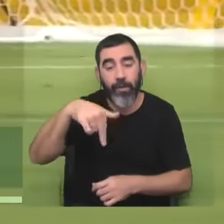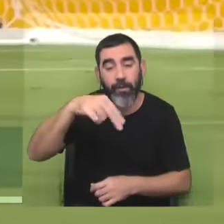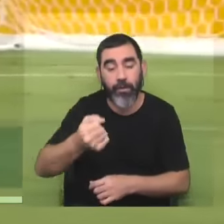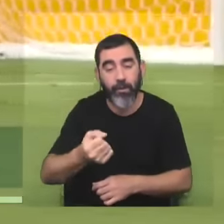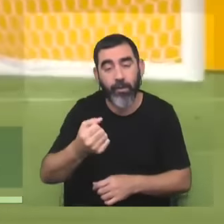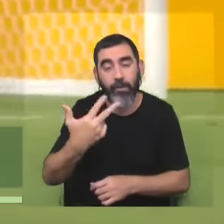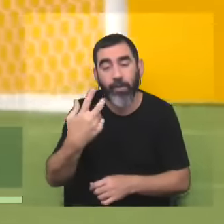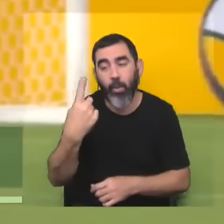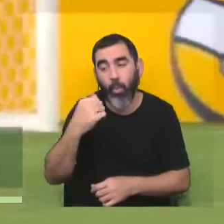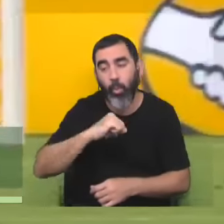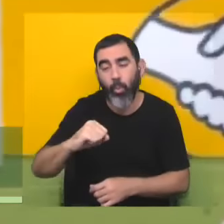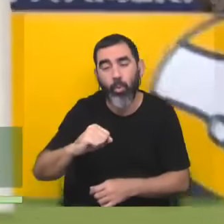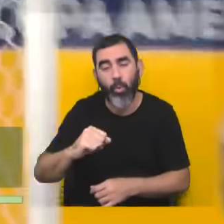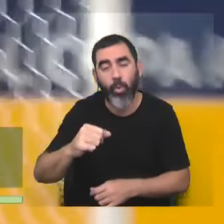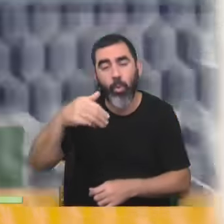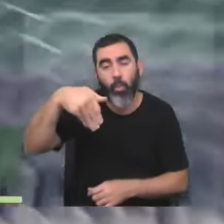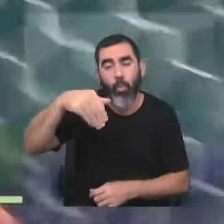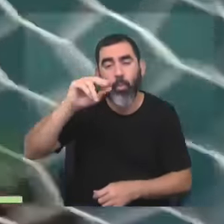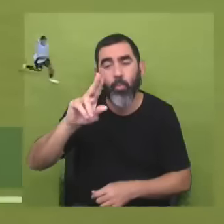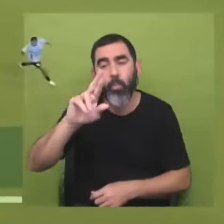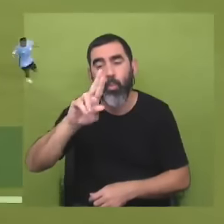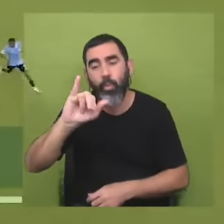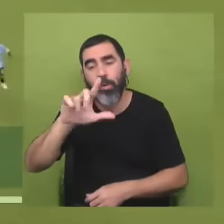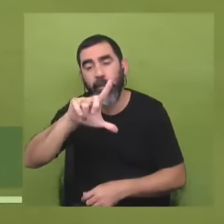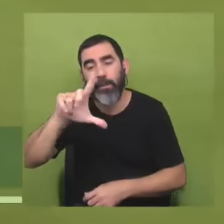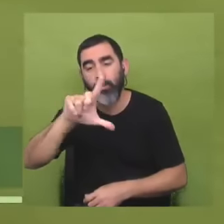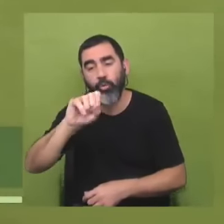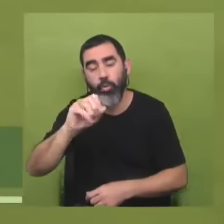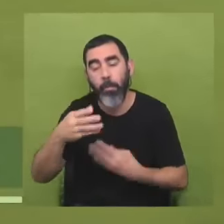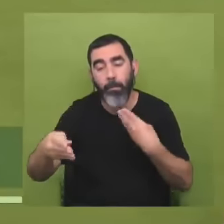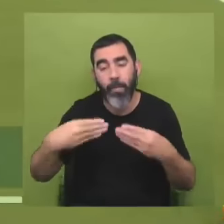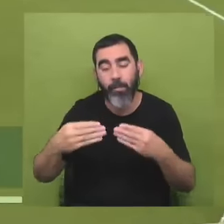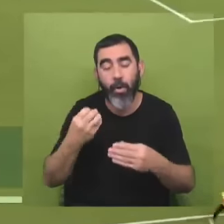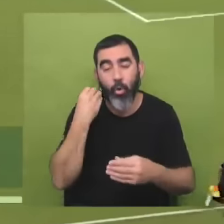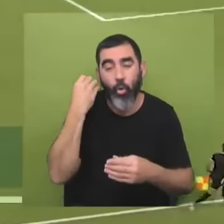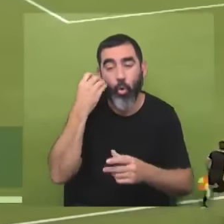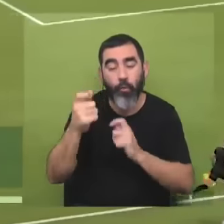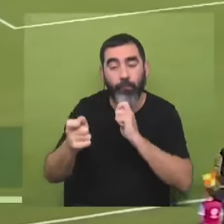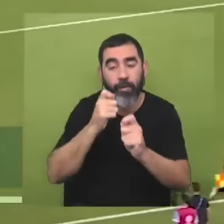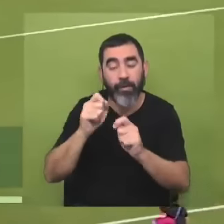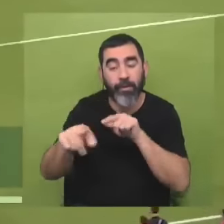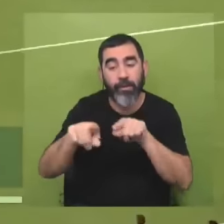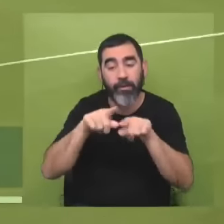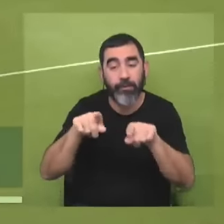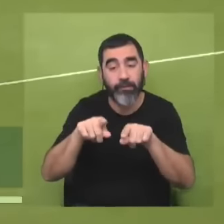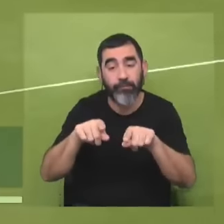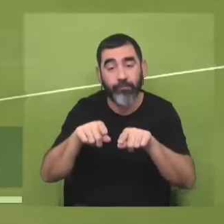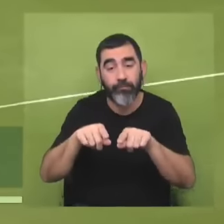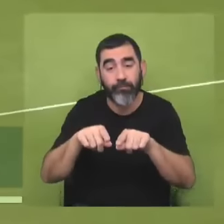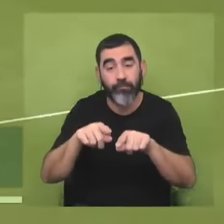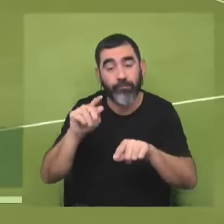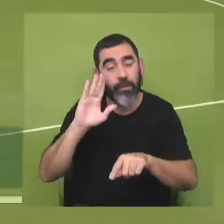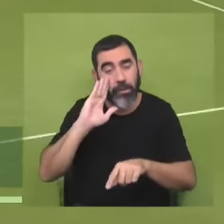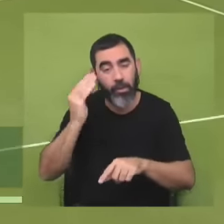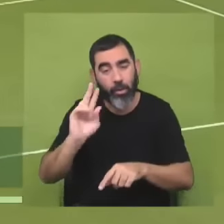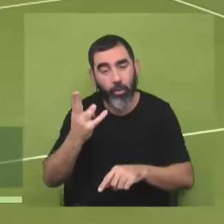el descuento de Michael Murillo para Panamá en la conferencia de prensa al final del encuentro el técnico Celeste Marcelo bielsa reconoció